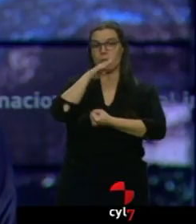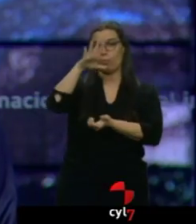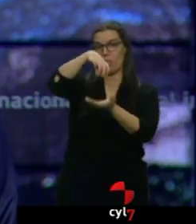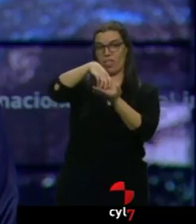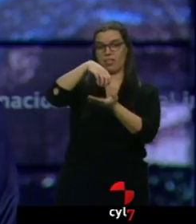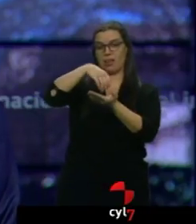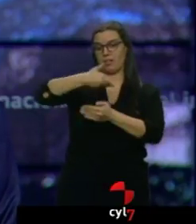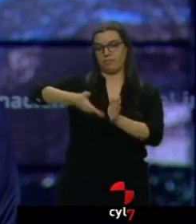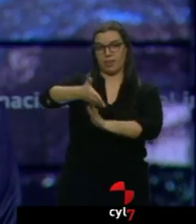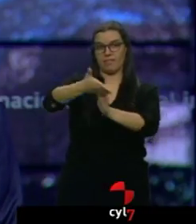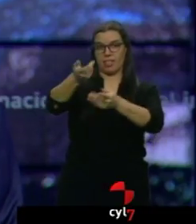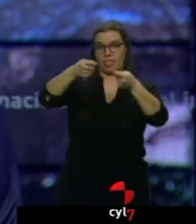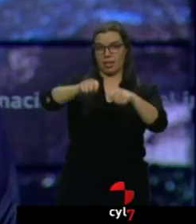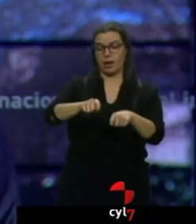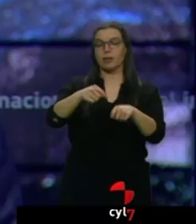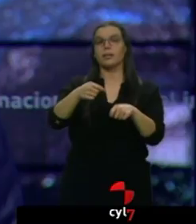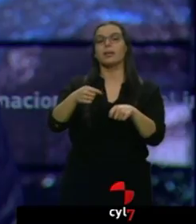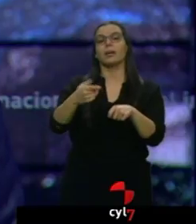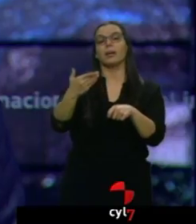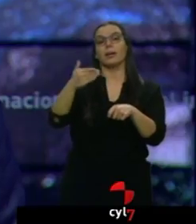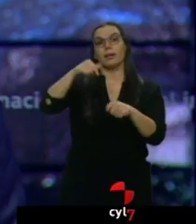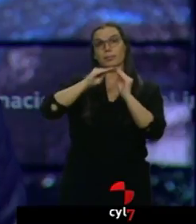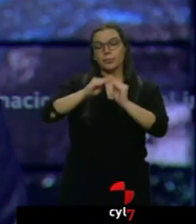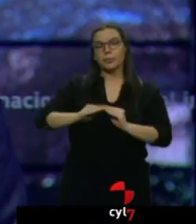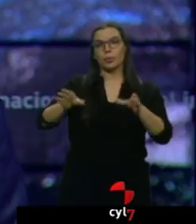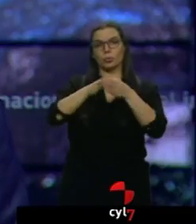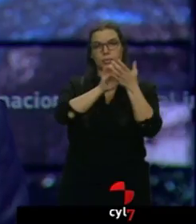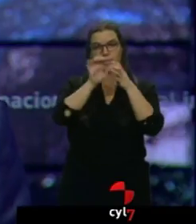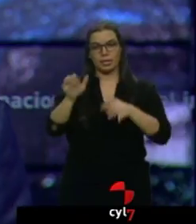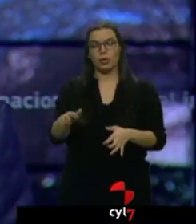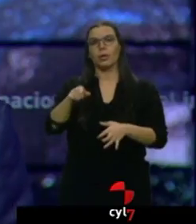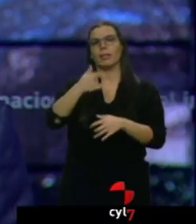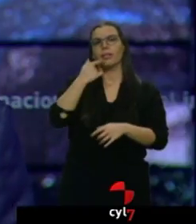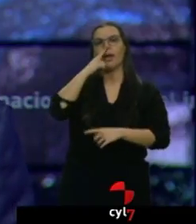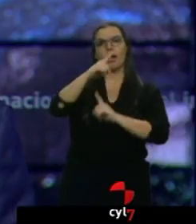Adelantó el Ejecutivo Regional que este plan se va a ir ajustando año tras año hasta 2030.